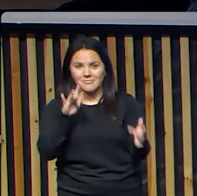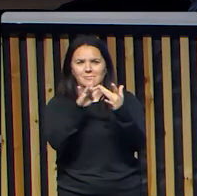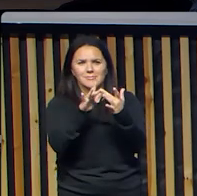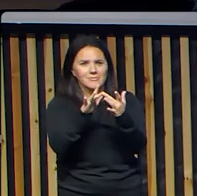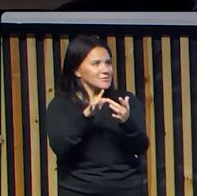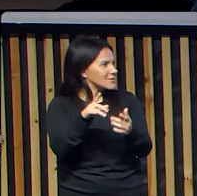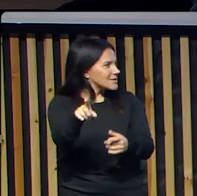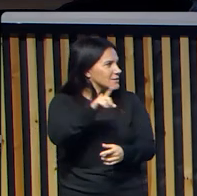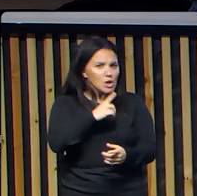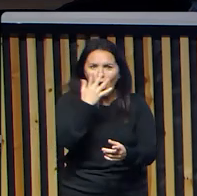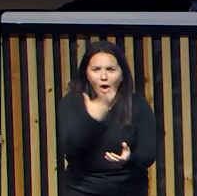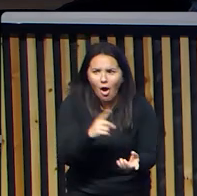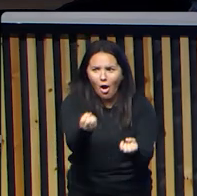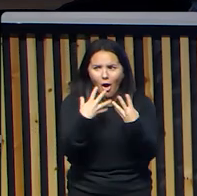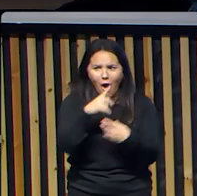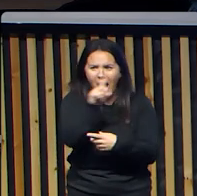necesario